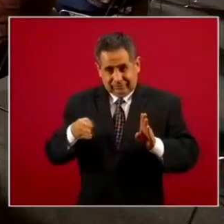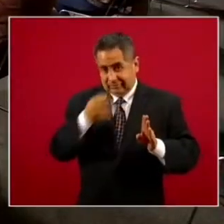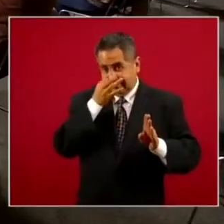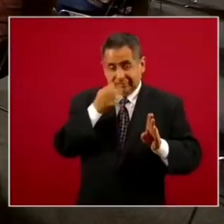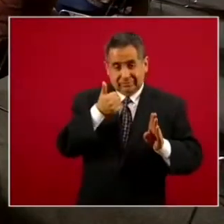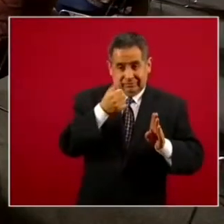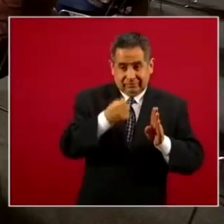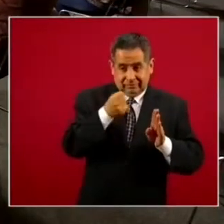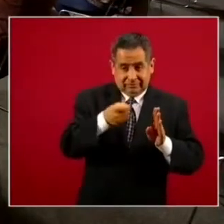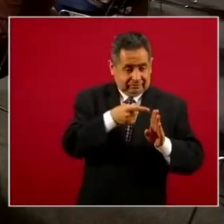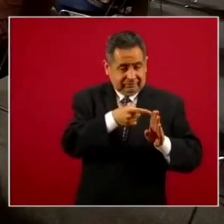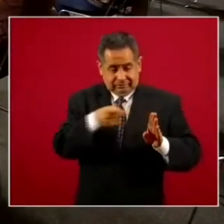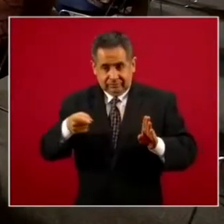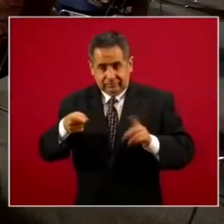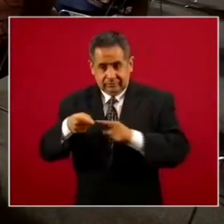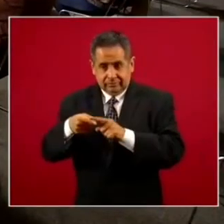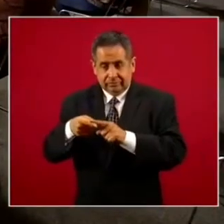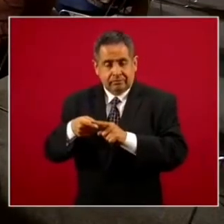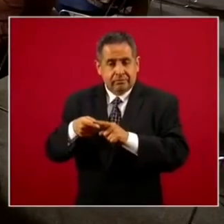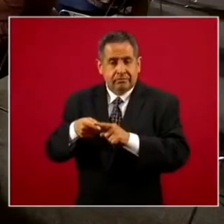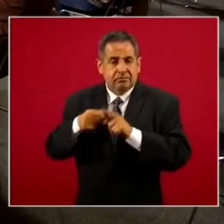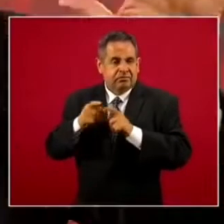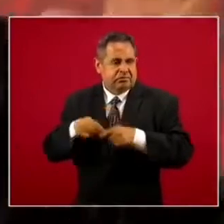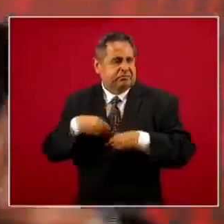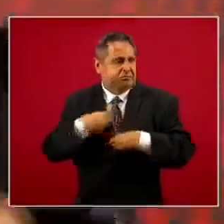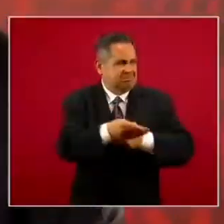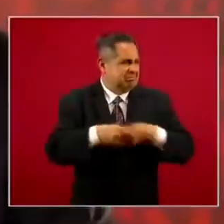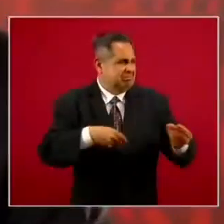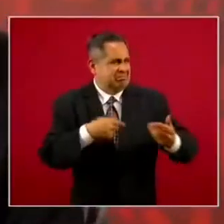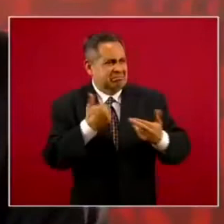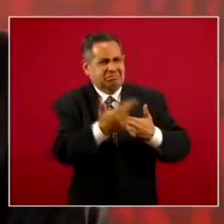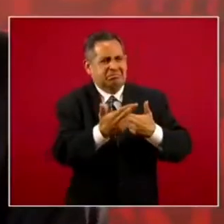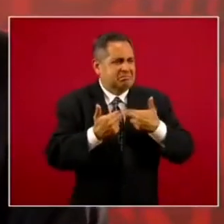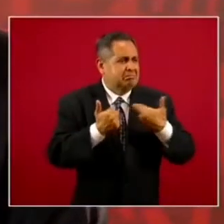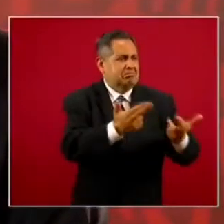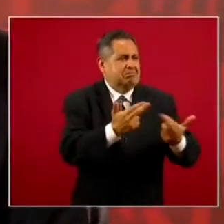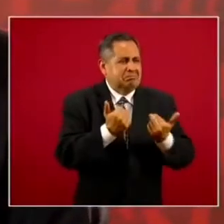después de la entrega de todo,